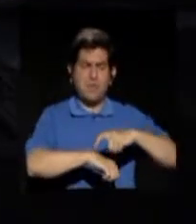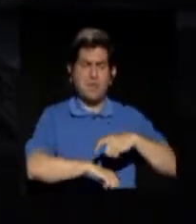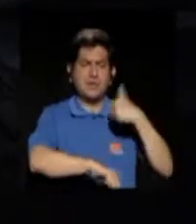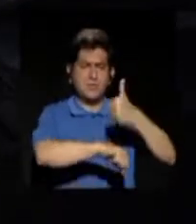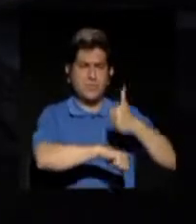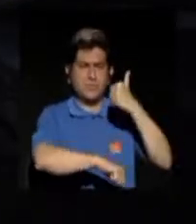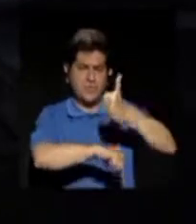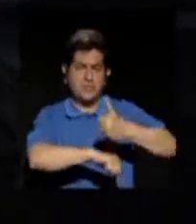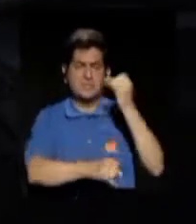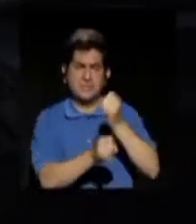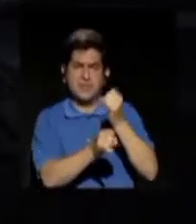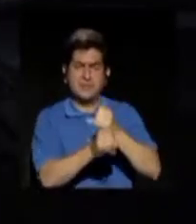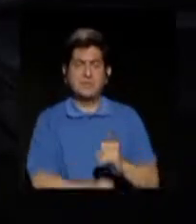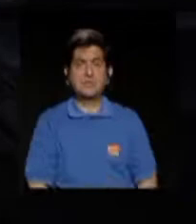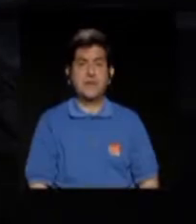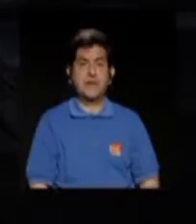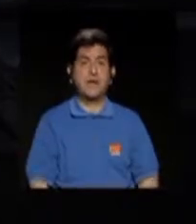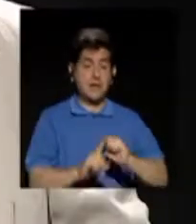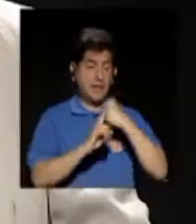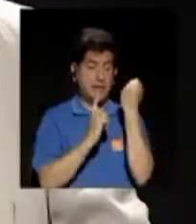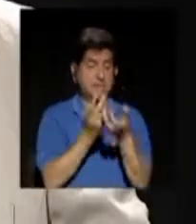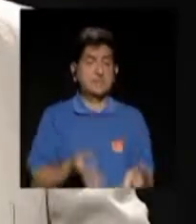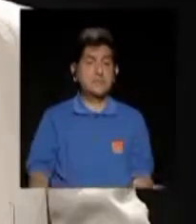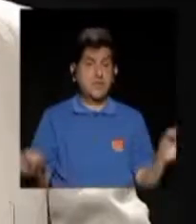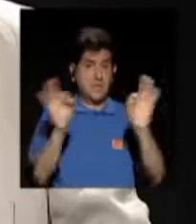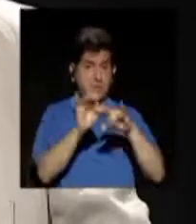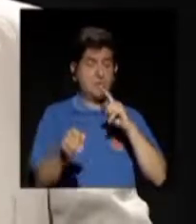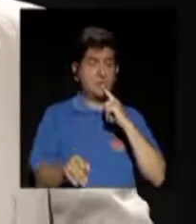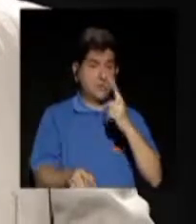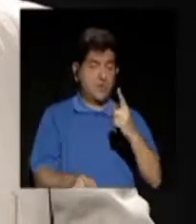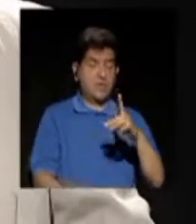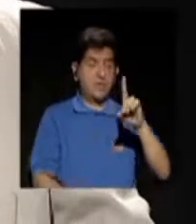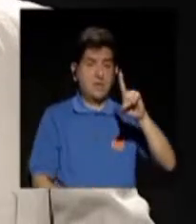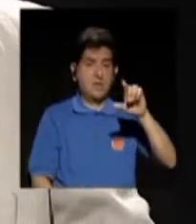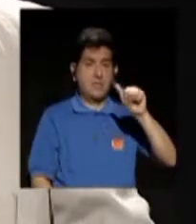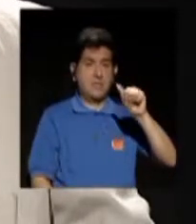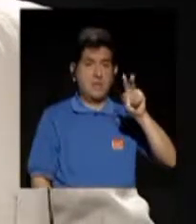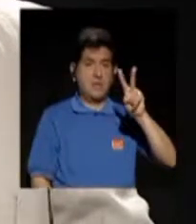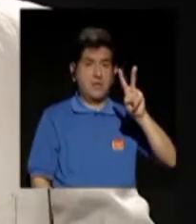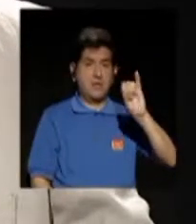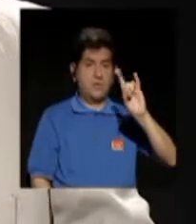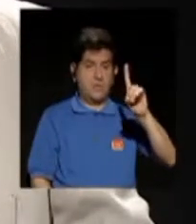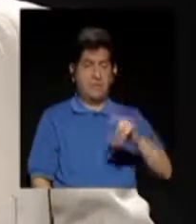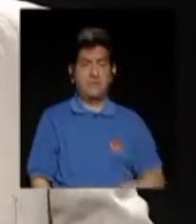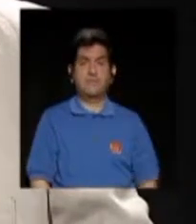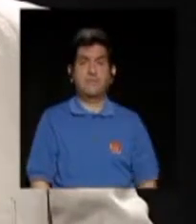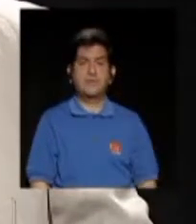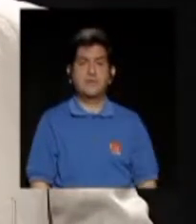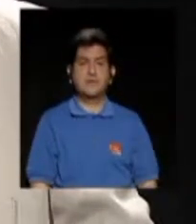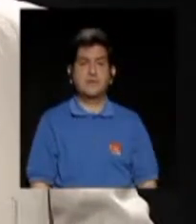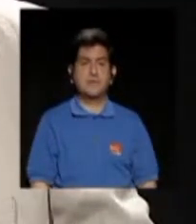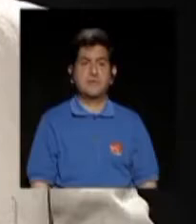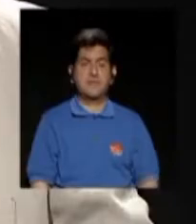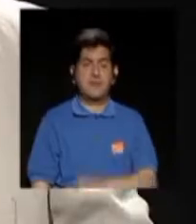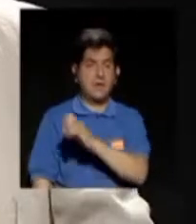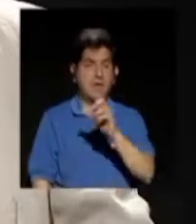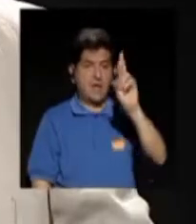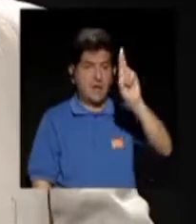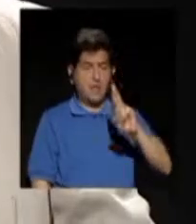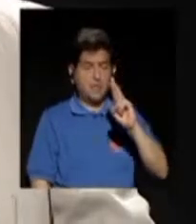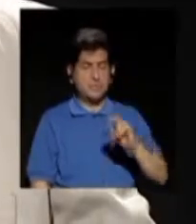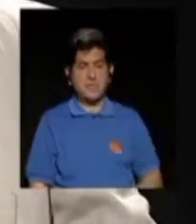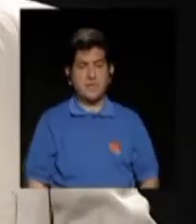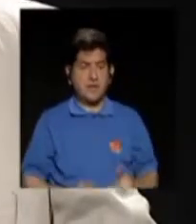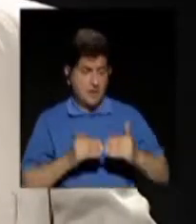Hay una cuestión muy importante en esto que acaba de decir David, y es el hecho de que en Costa Rica, desde el siglo